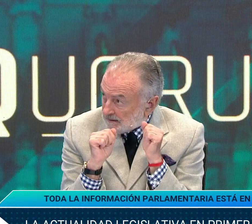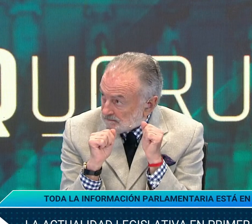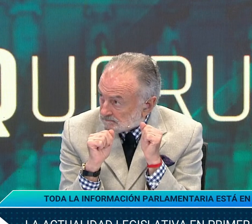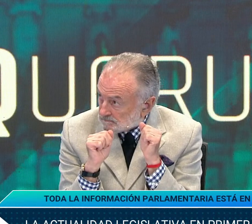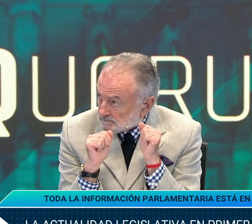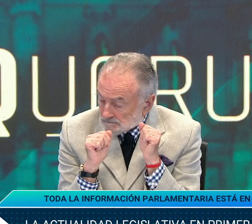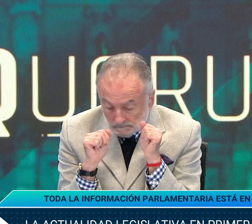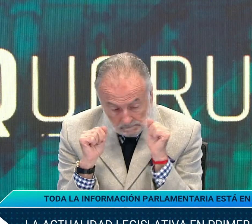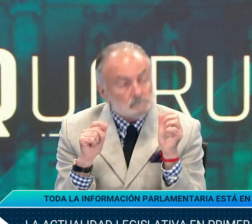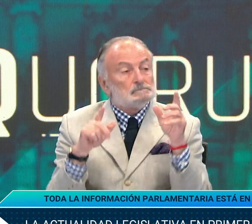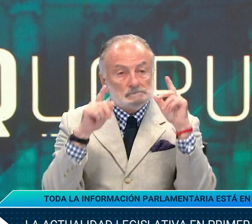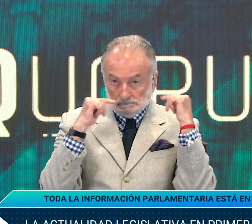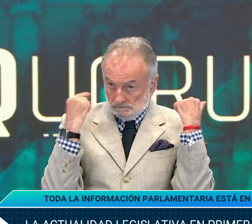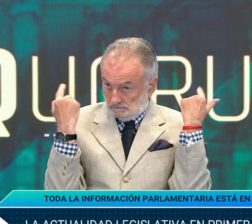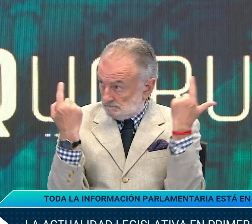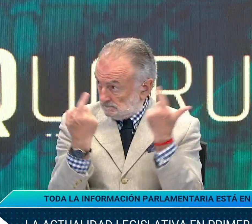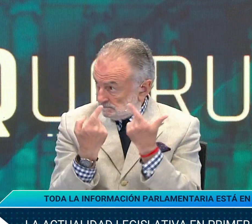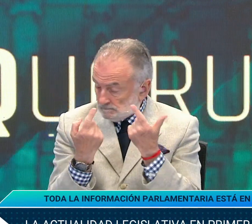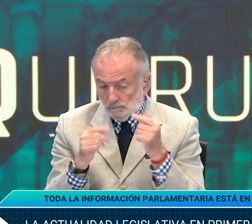fetal,